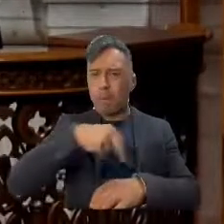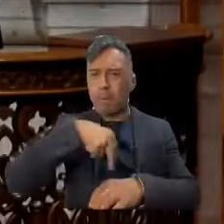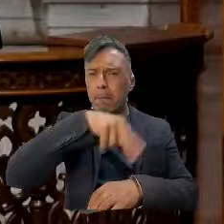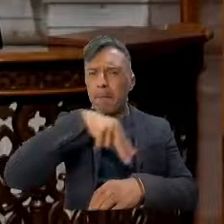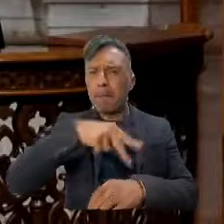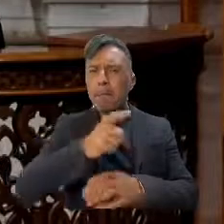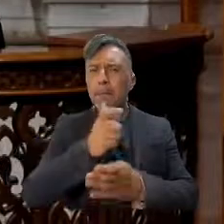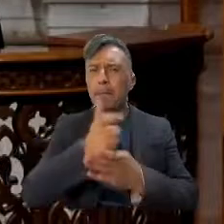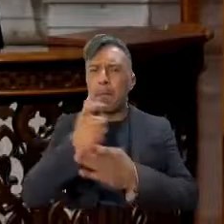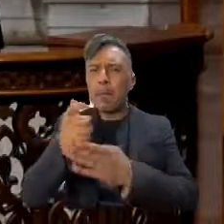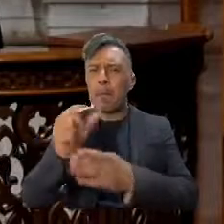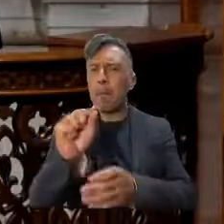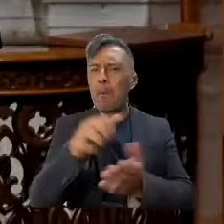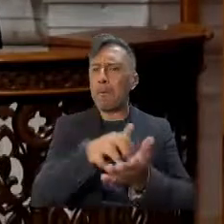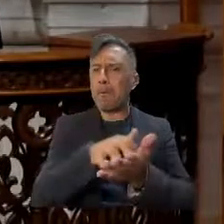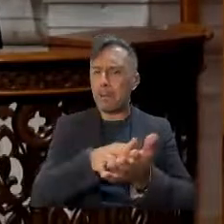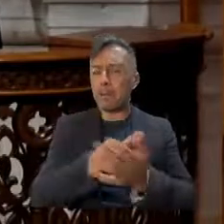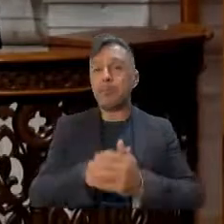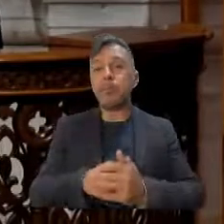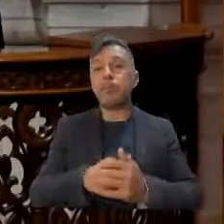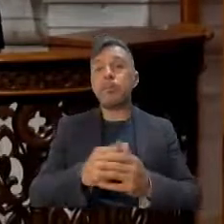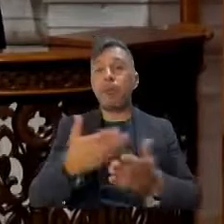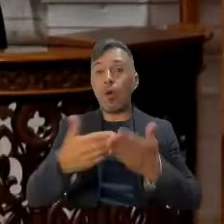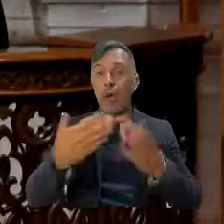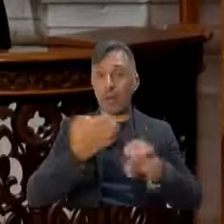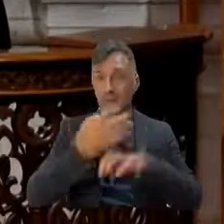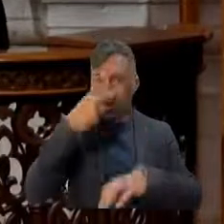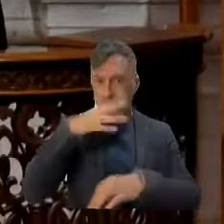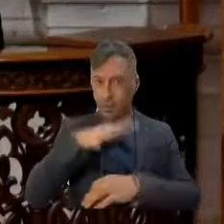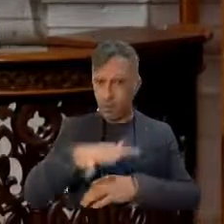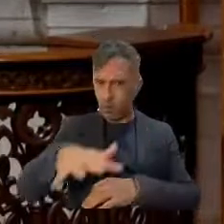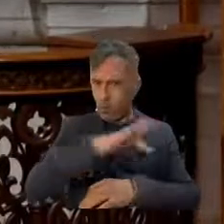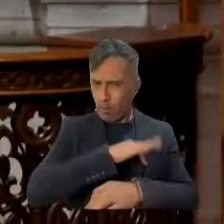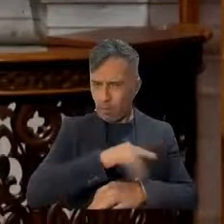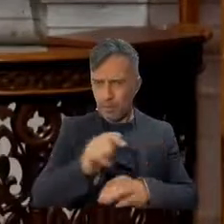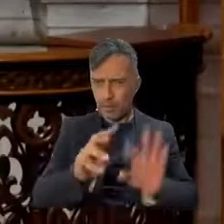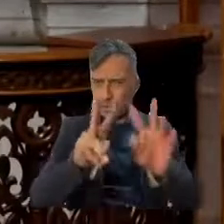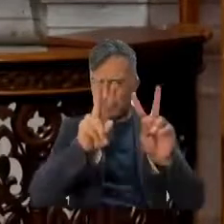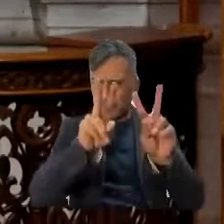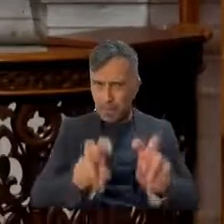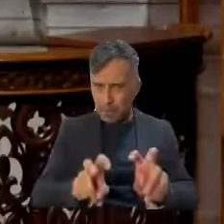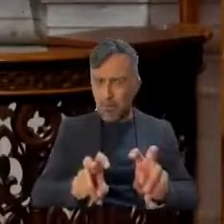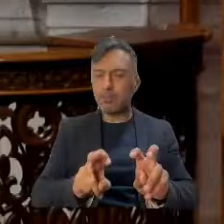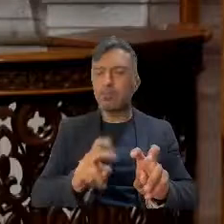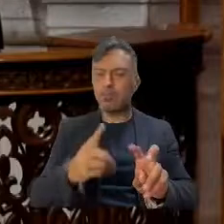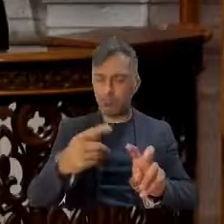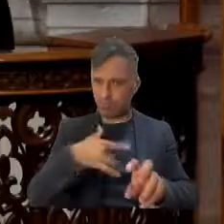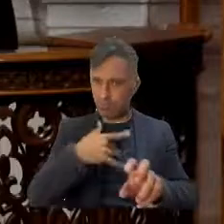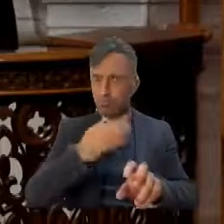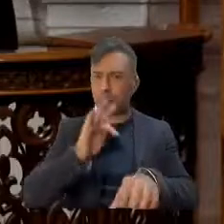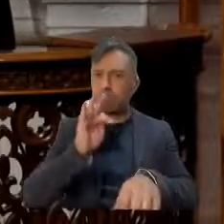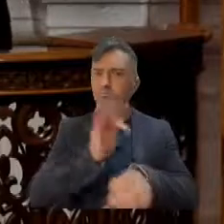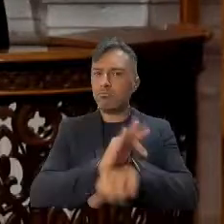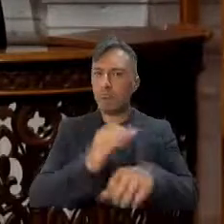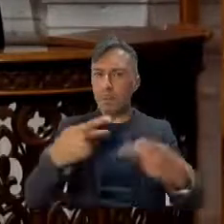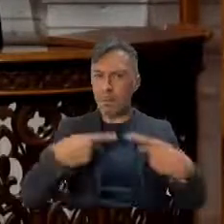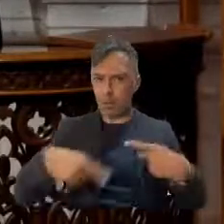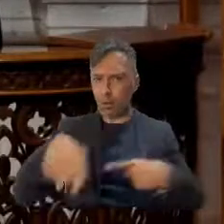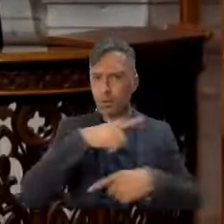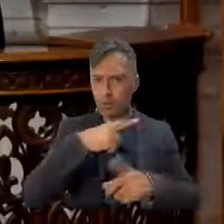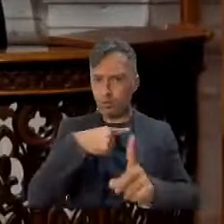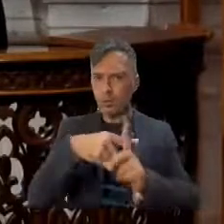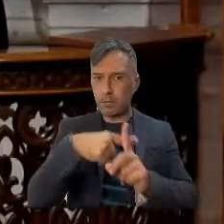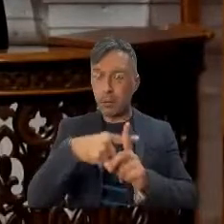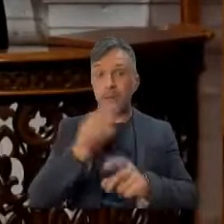nuestra entidad esté a la vanguardia de los asuntos que pueden impactar de manera positiva la vida de las personas. Si el gobierno